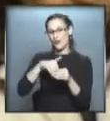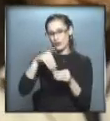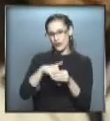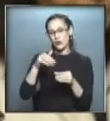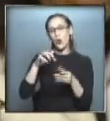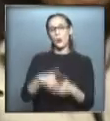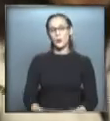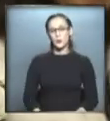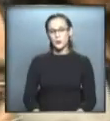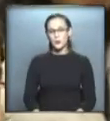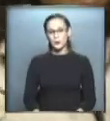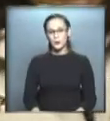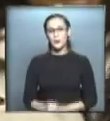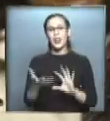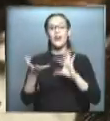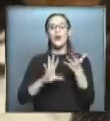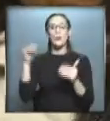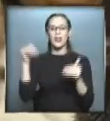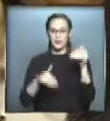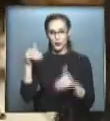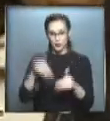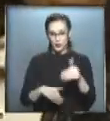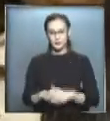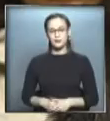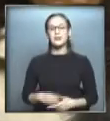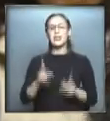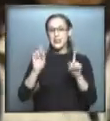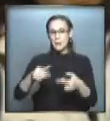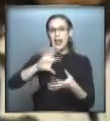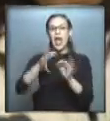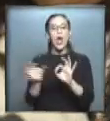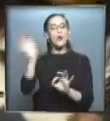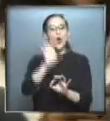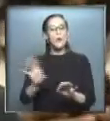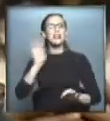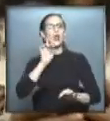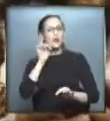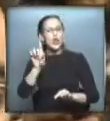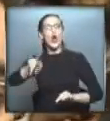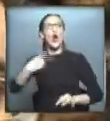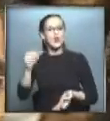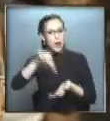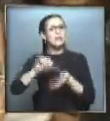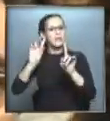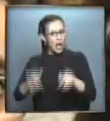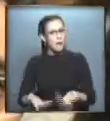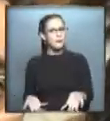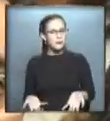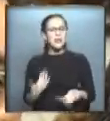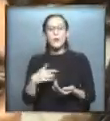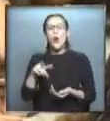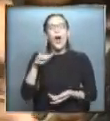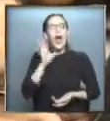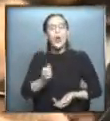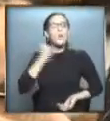las PASO, se estudió obviamente los casos de otros países donde se practica, en Europa, también Estados Unidos, otros países de la región. Y es una experiencia importante.